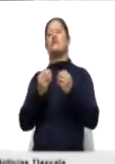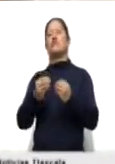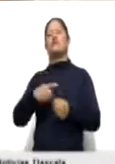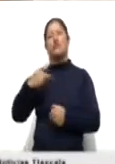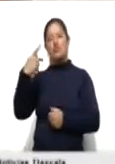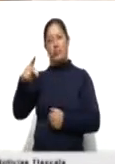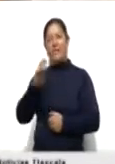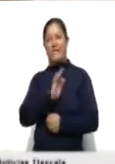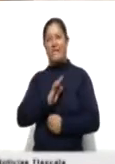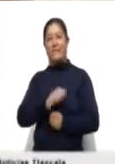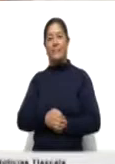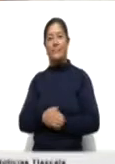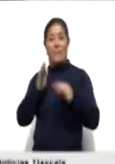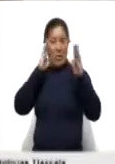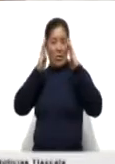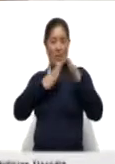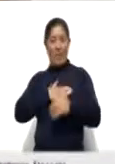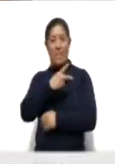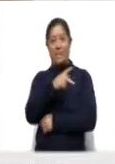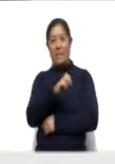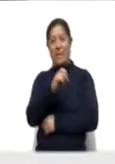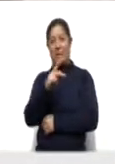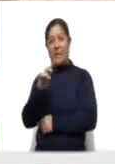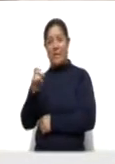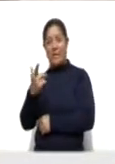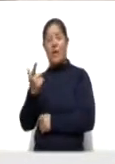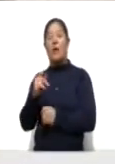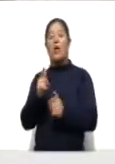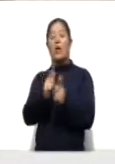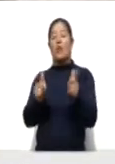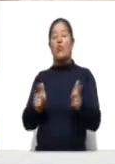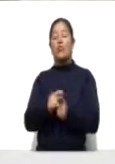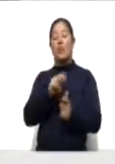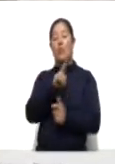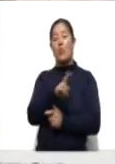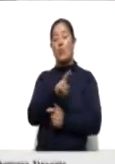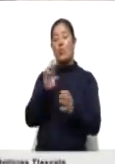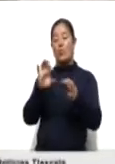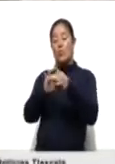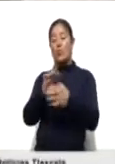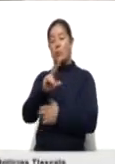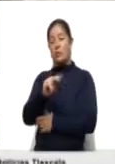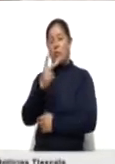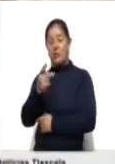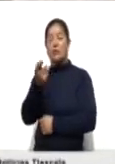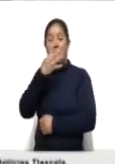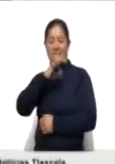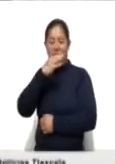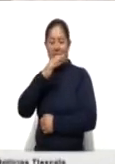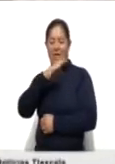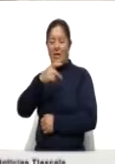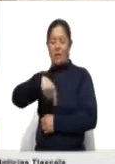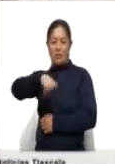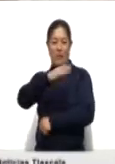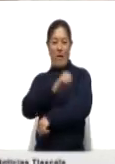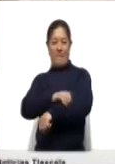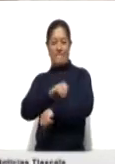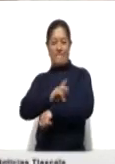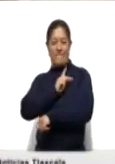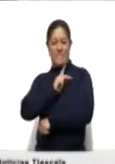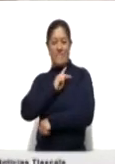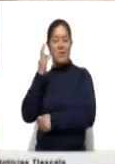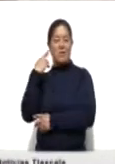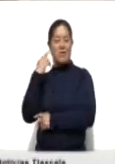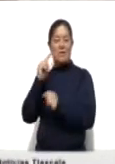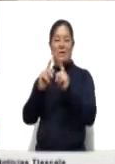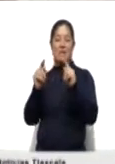¿qué tal, amigos? Te saluda tu amigo Pepe Gómez, Grupo Unión 82, y quiero enviar una felicitación muy especial a todos mis amigos de Radio Tlaxcala